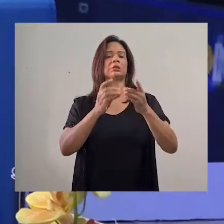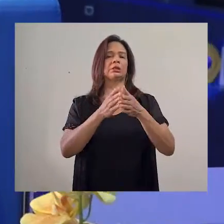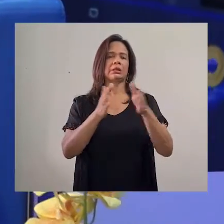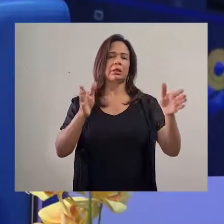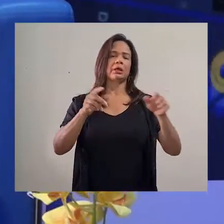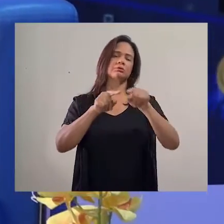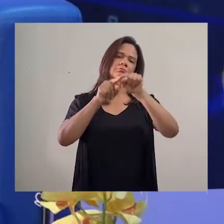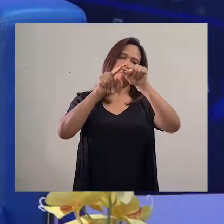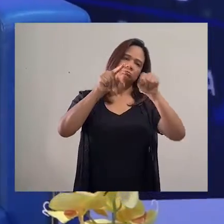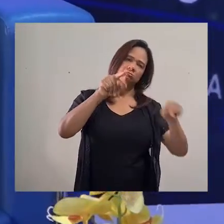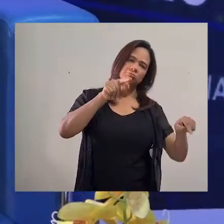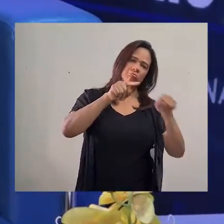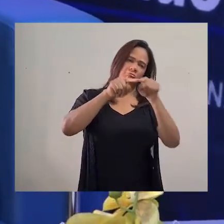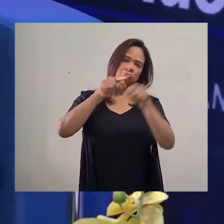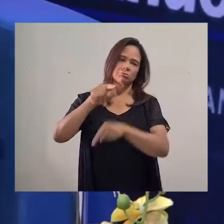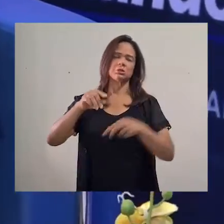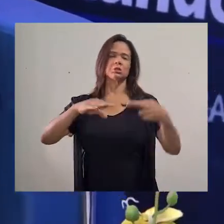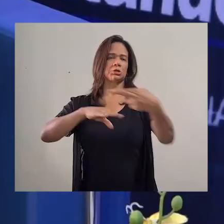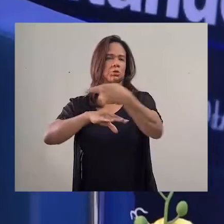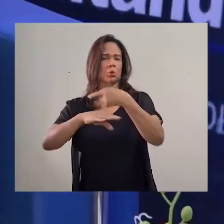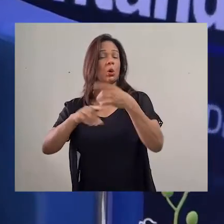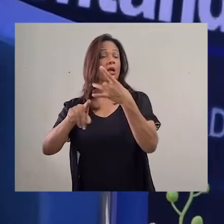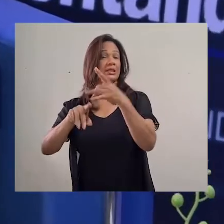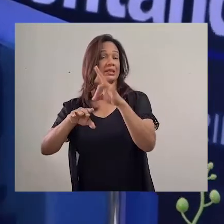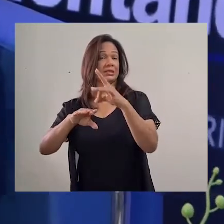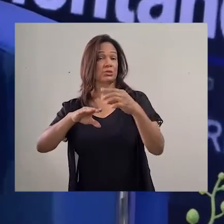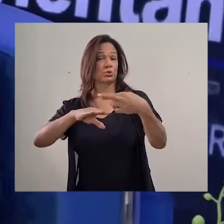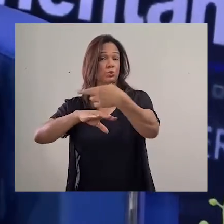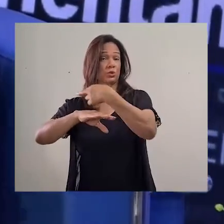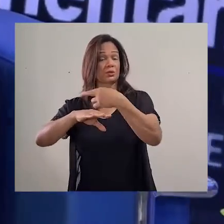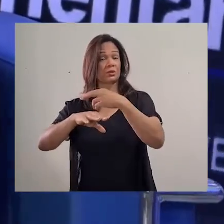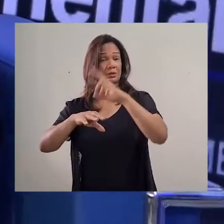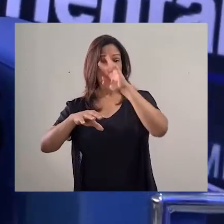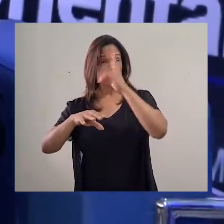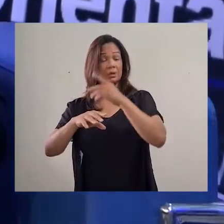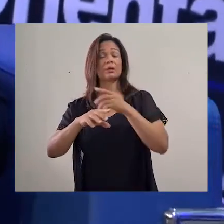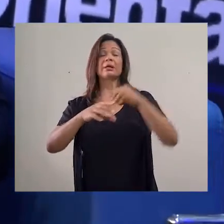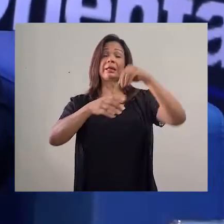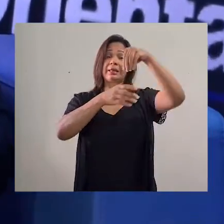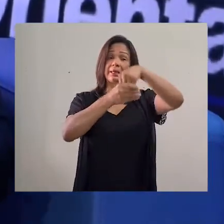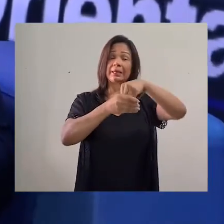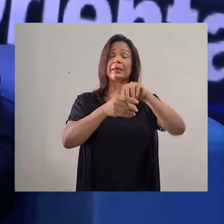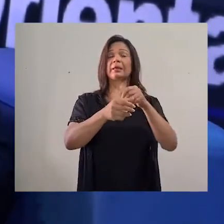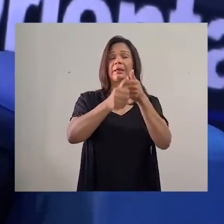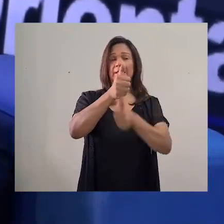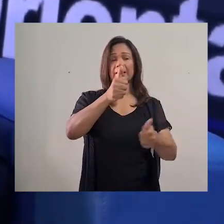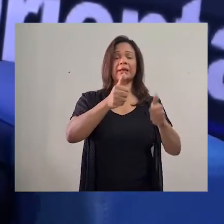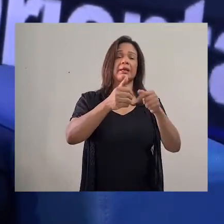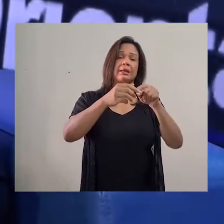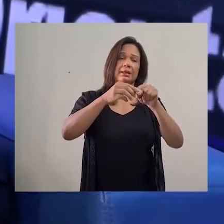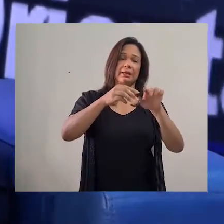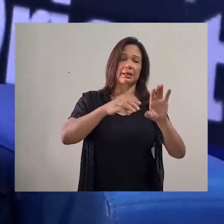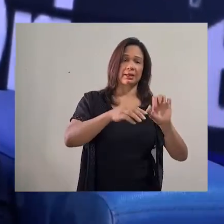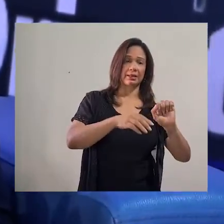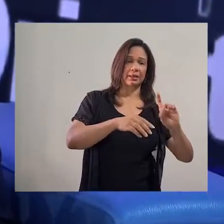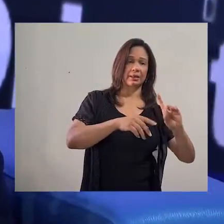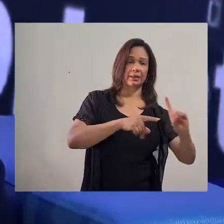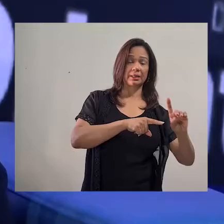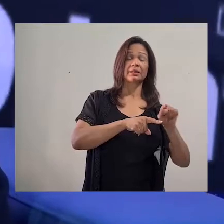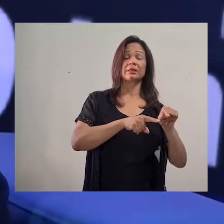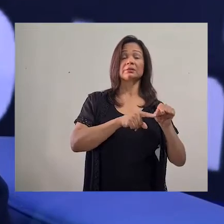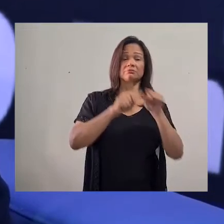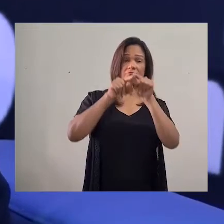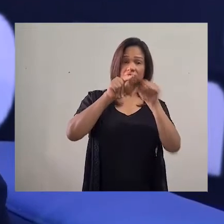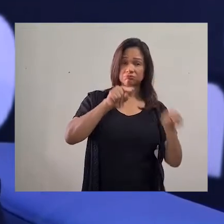Venimos desde la dirección bajando a las regionales, que son 18 en el país. Dentro de las regionales, en cada una hay un